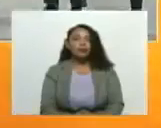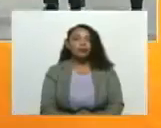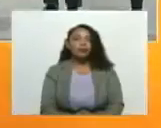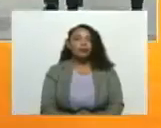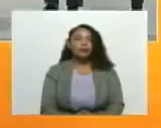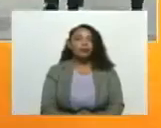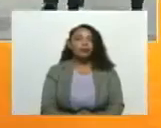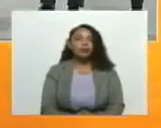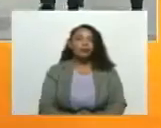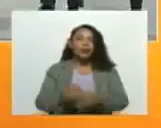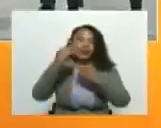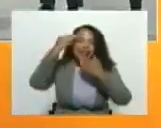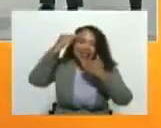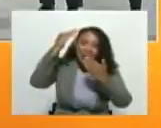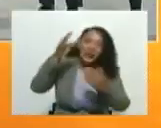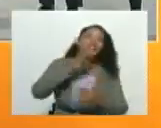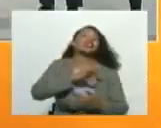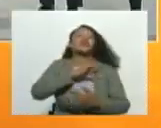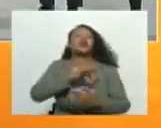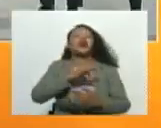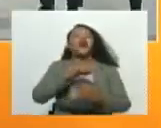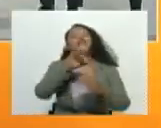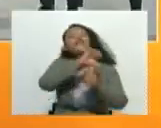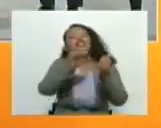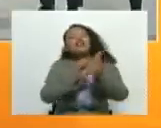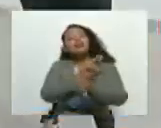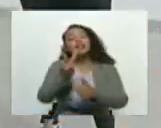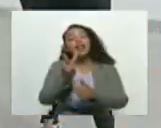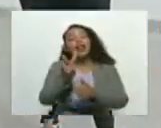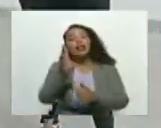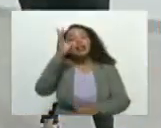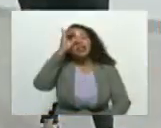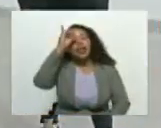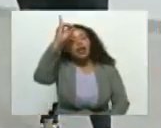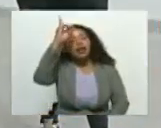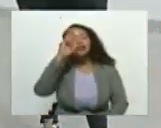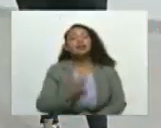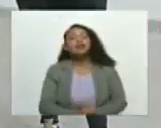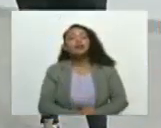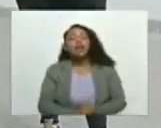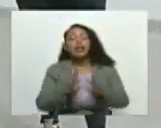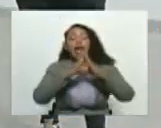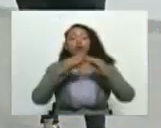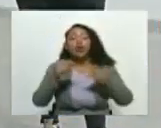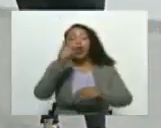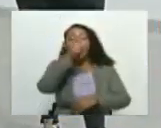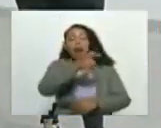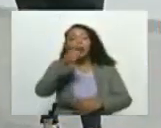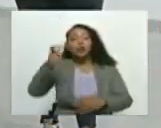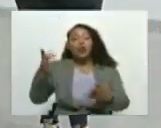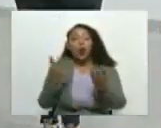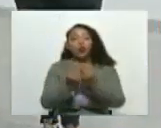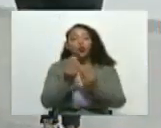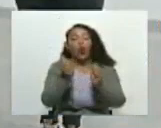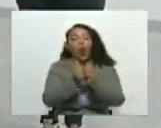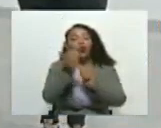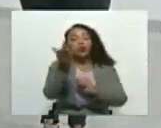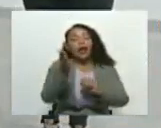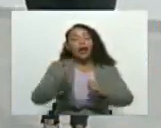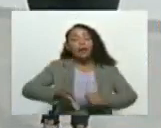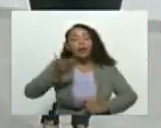Saludos, señora vicepresidenta ejecutiva de la República Bolivariana de Venezuela y a todos los que le acompañan en esta importante